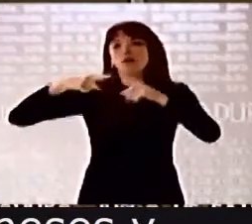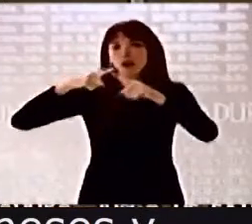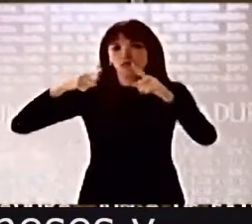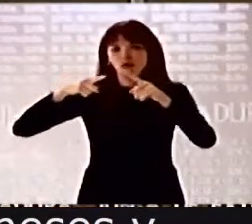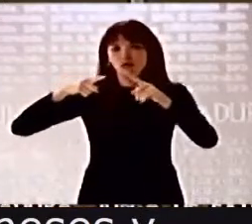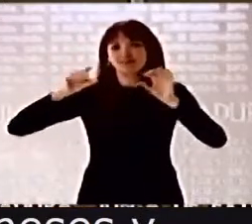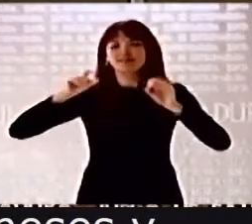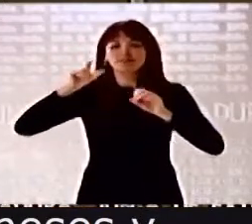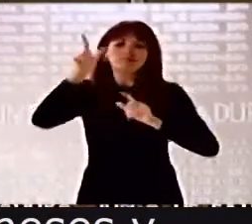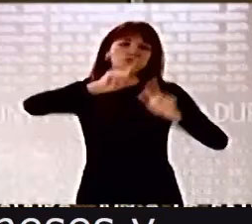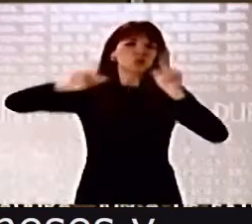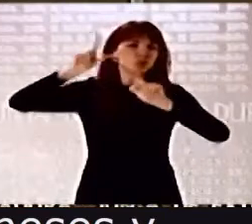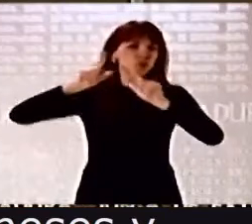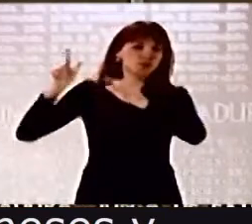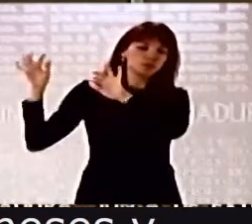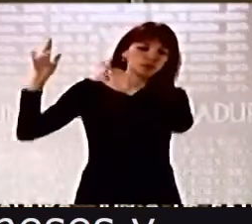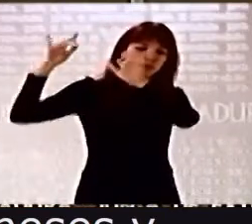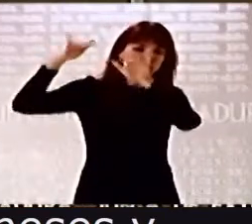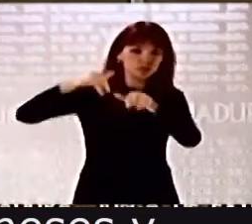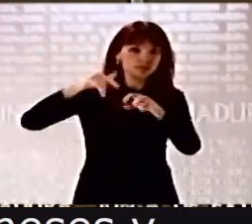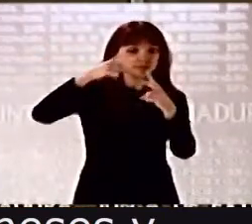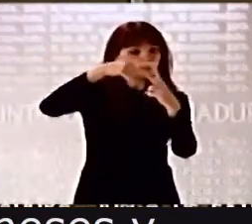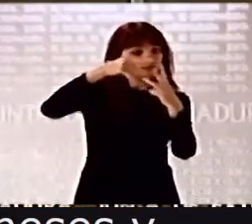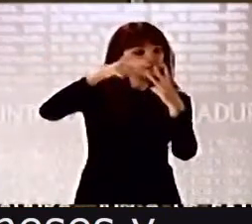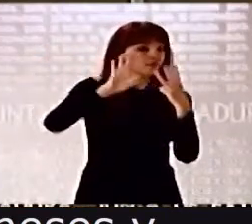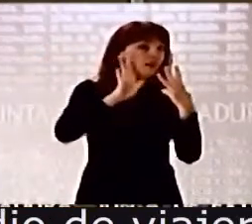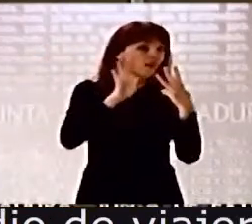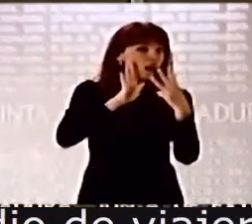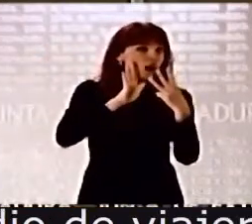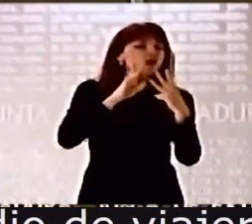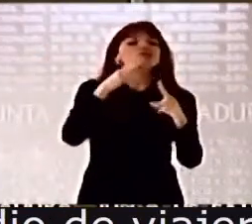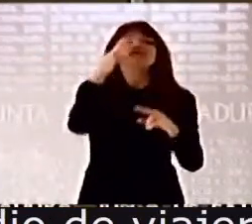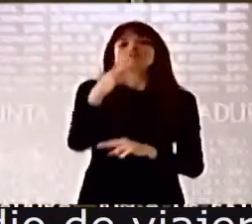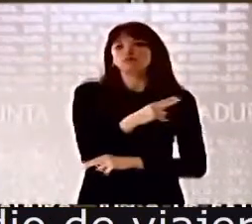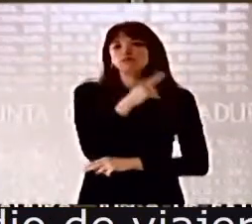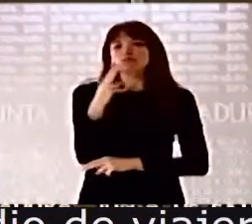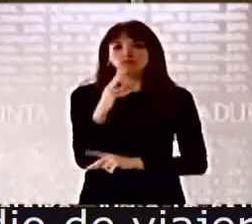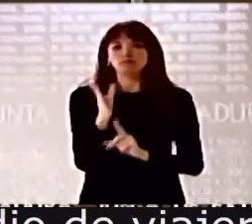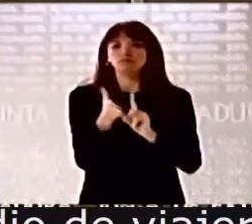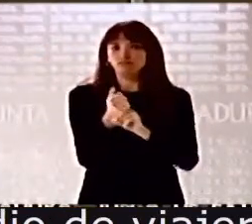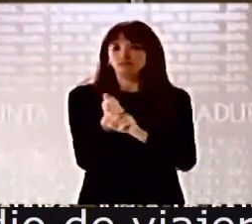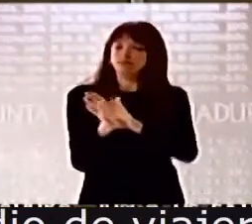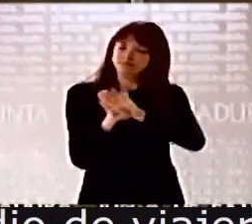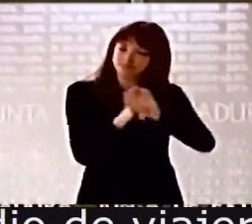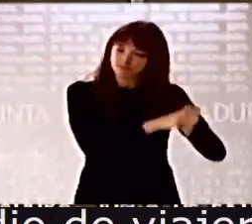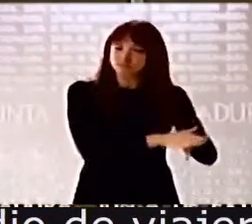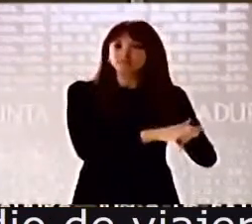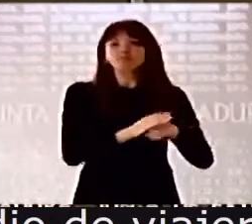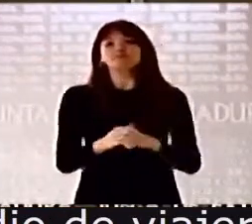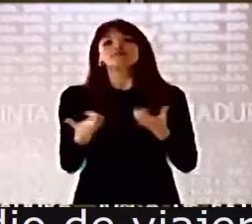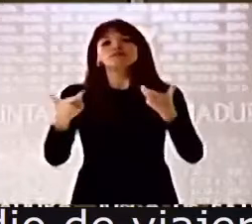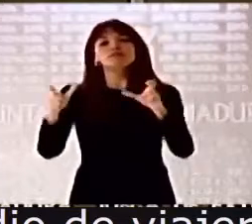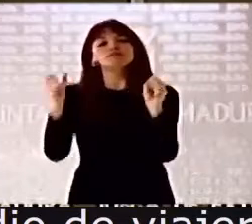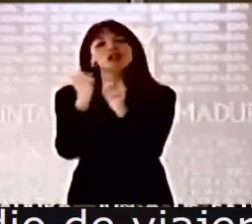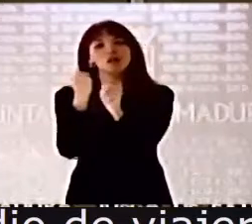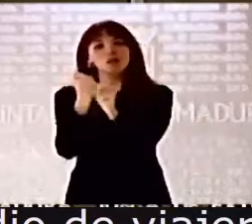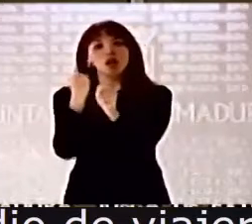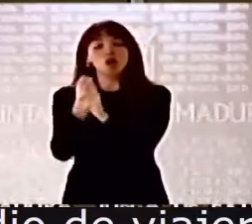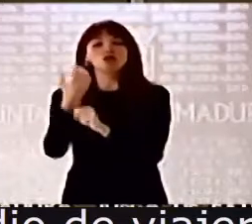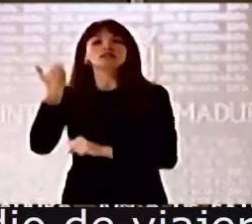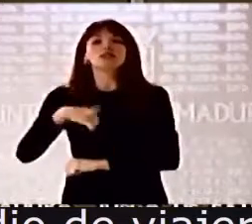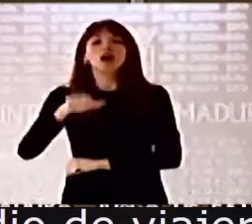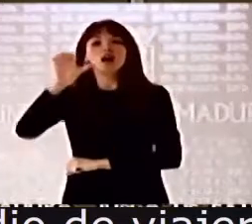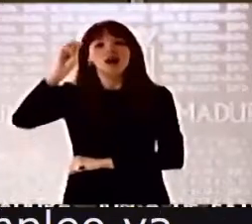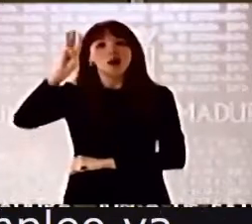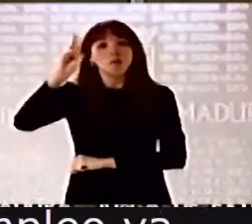que teníamos adquiridos para esta legislatura, ¿no? El empleo, ya veremos la EPA del cuarto